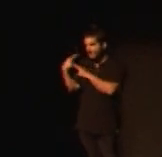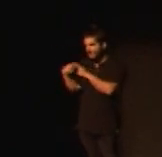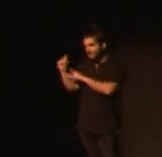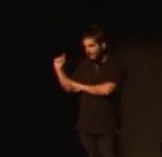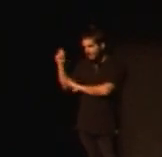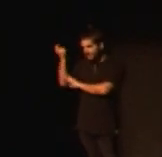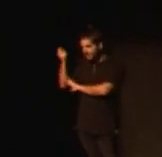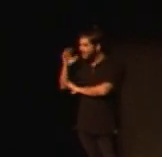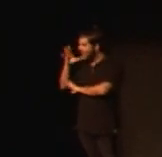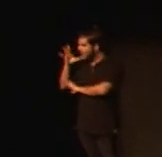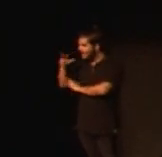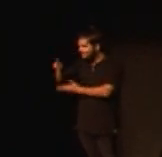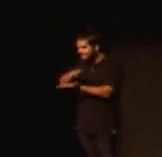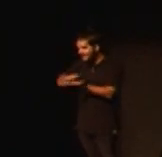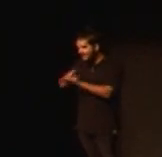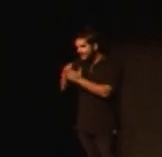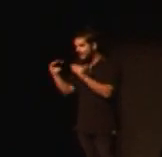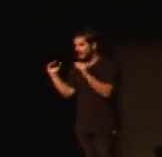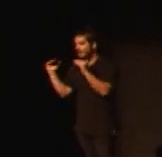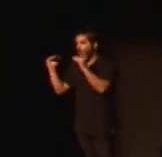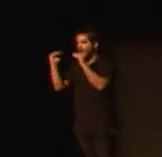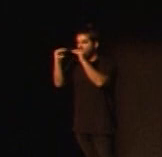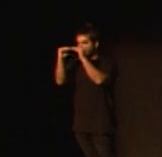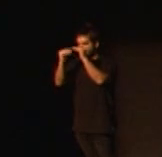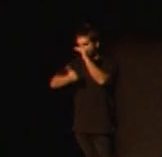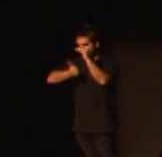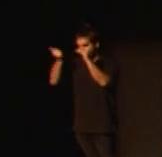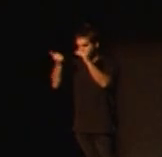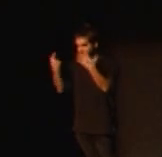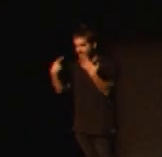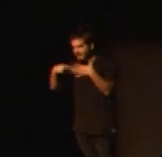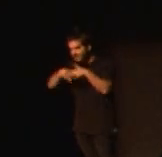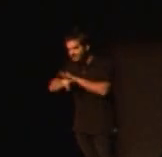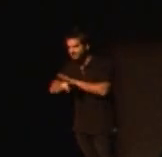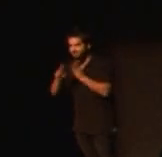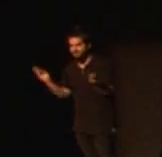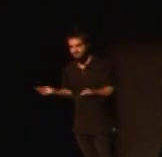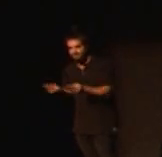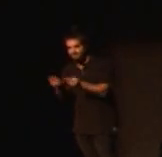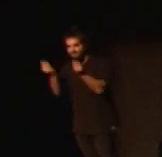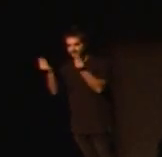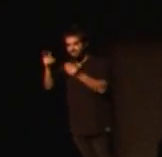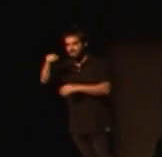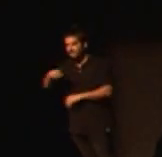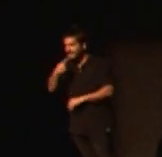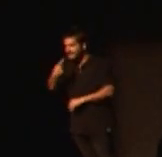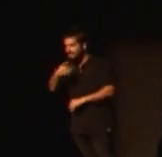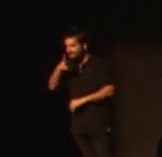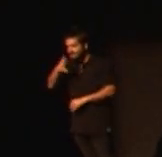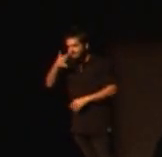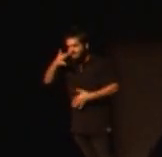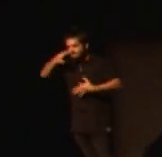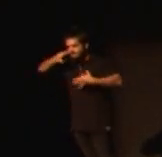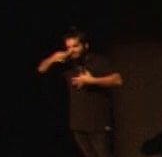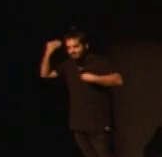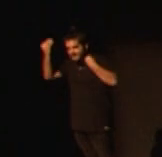más igualitaria, que es una región cada vez más inclusiva, en el que decimos por convicción que creemos en esa